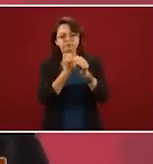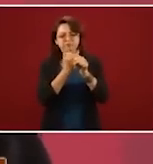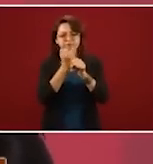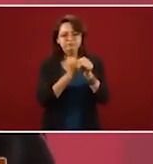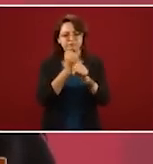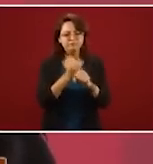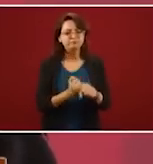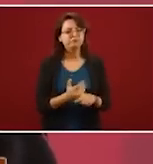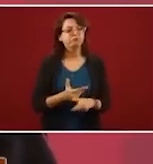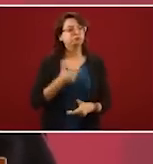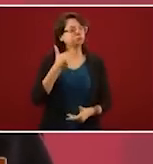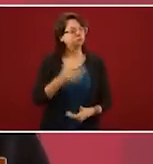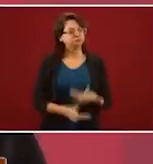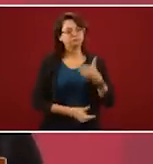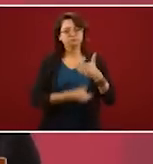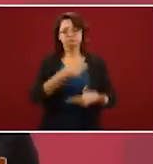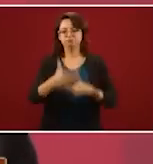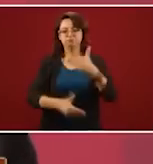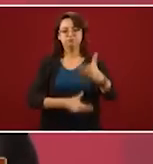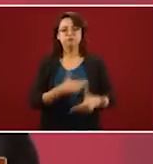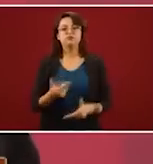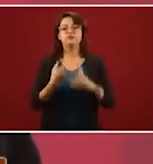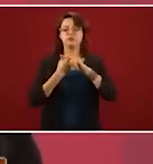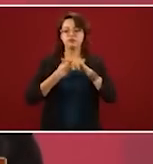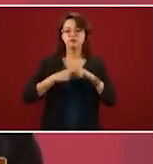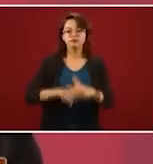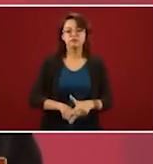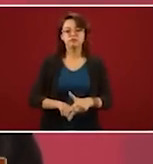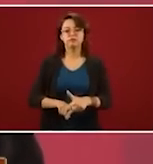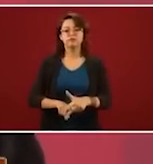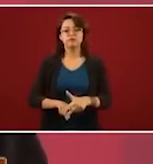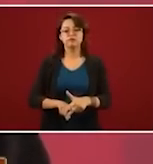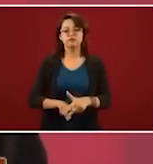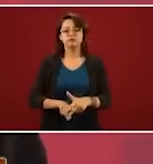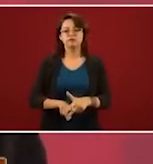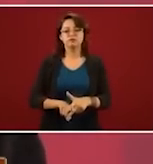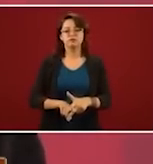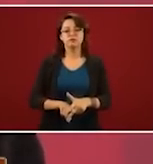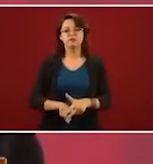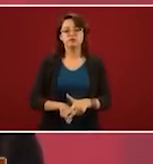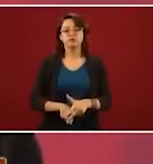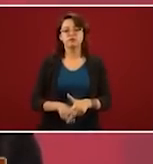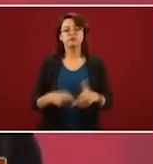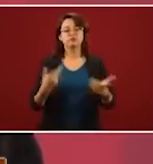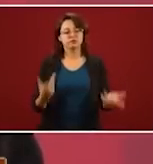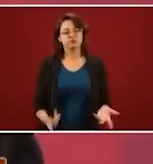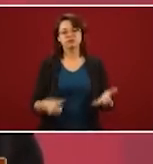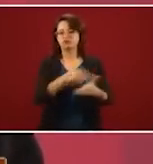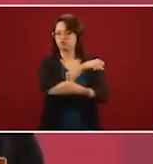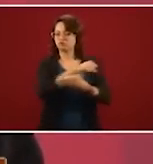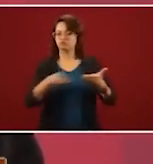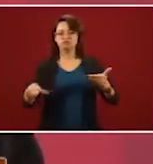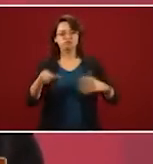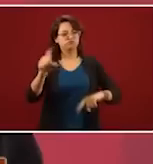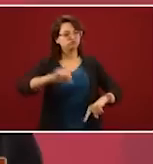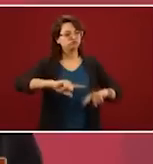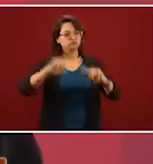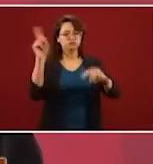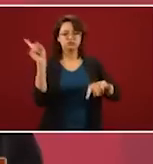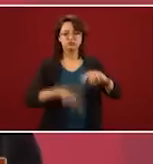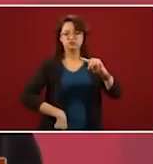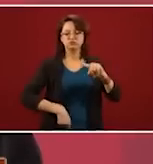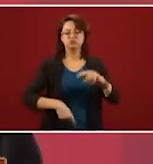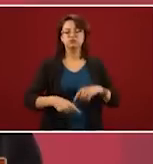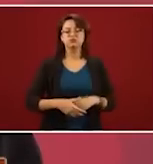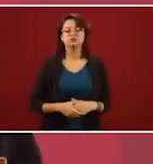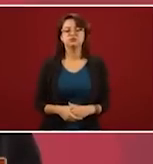muy avanzados para iniciar ya el proceso de inhabilitación correspondiente a esta empresa.